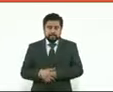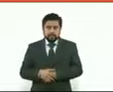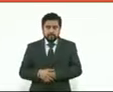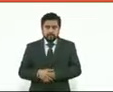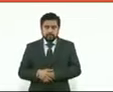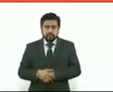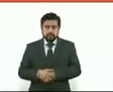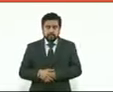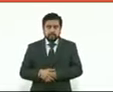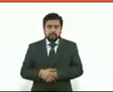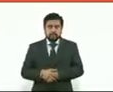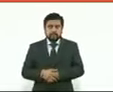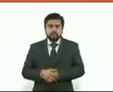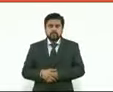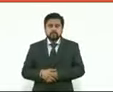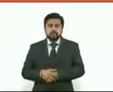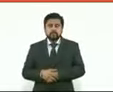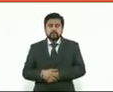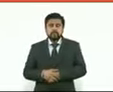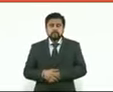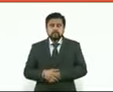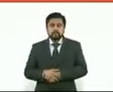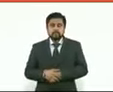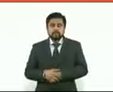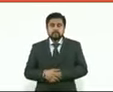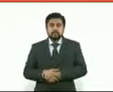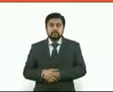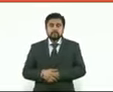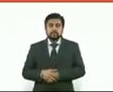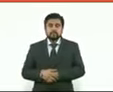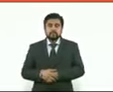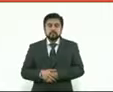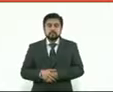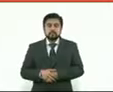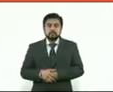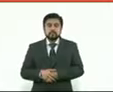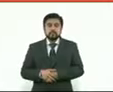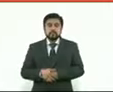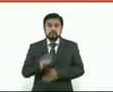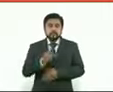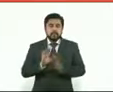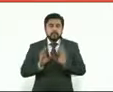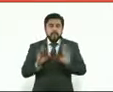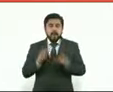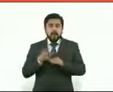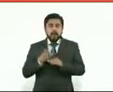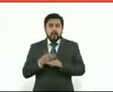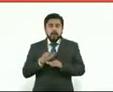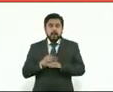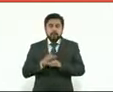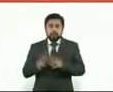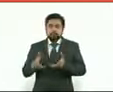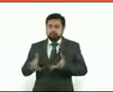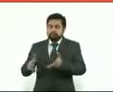También ya con, digamos que llegando a la zona en donde ya no habrá